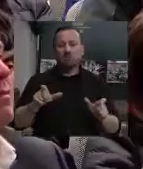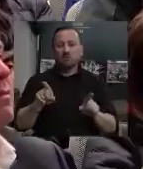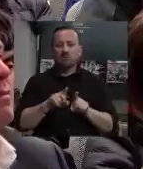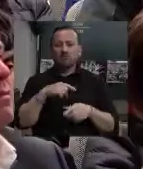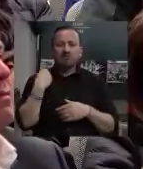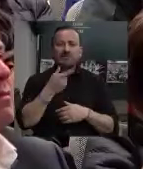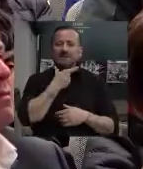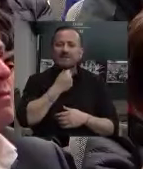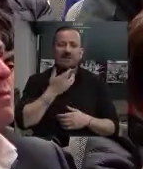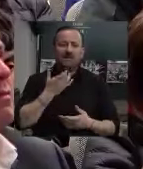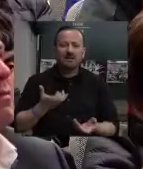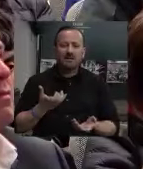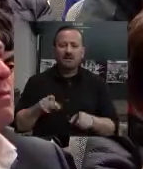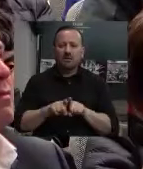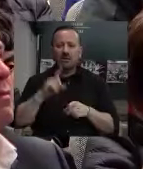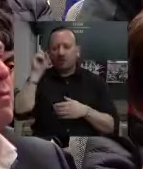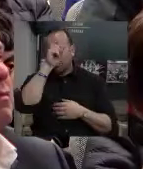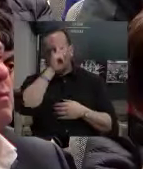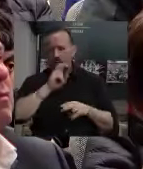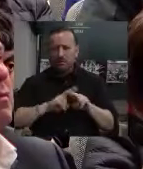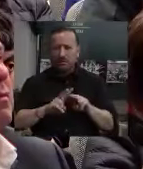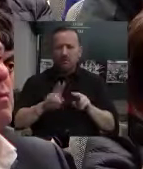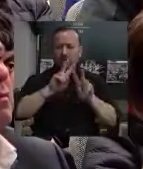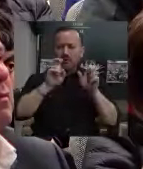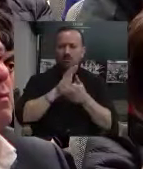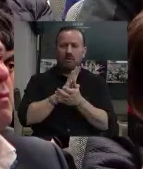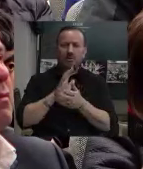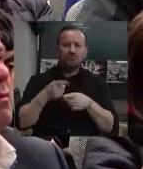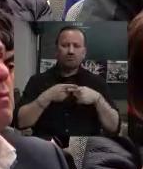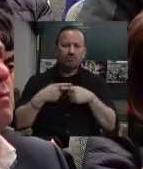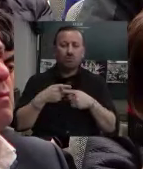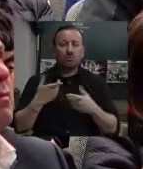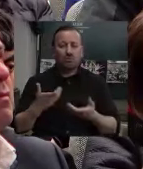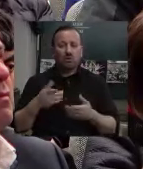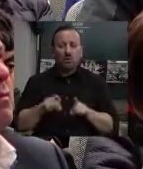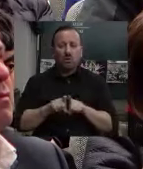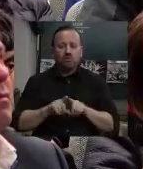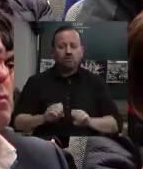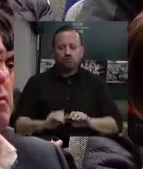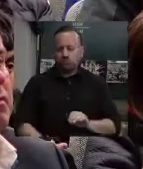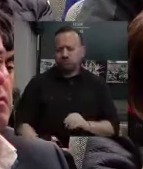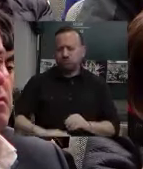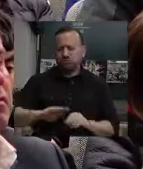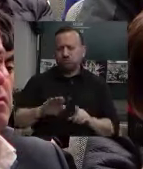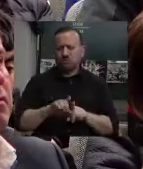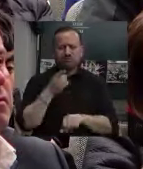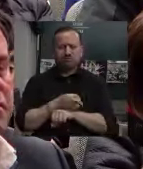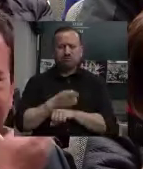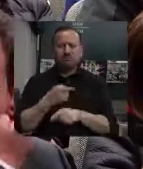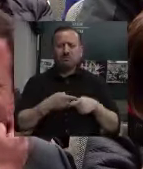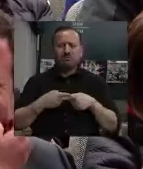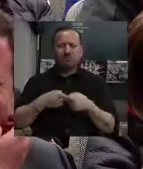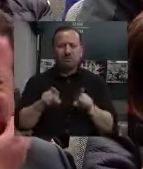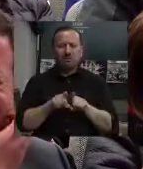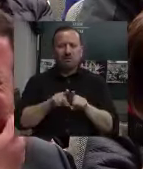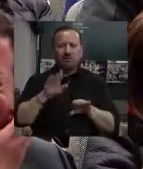lo que queremos y nos cuesta mucho con todo lo tema lo social porque nos estamos criados y nacidos por una dictadura social que a veces nos